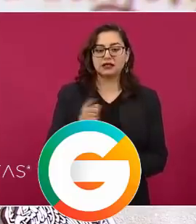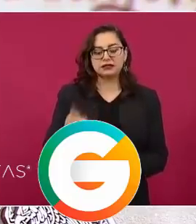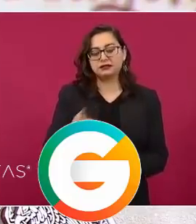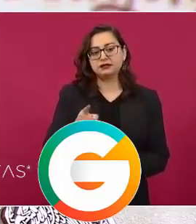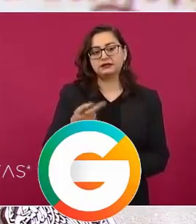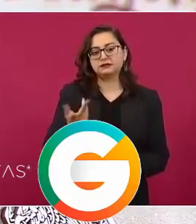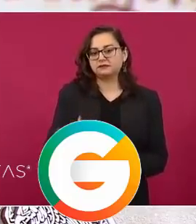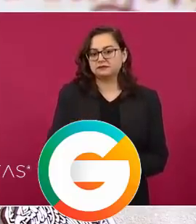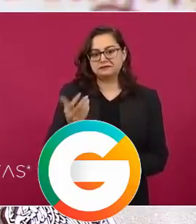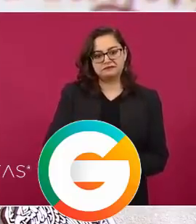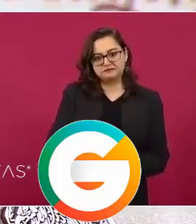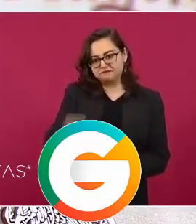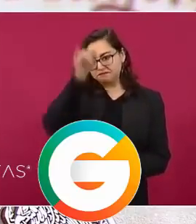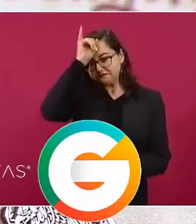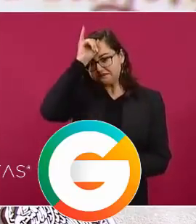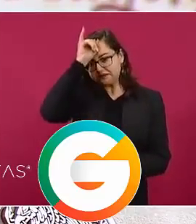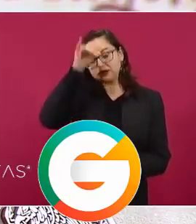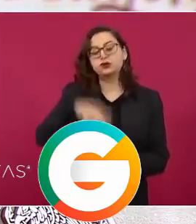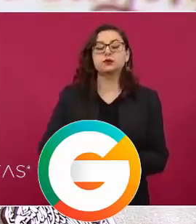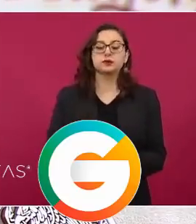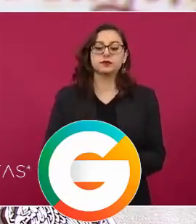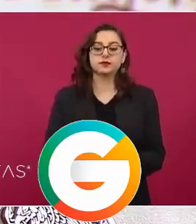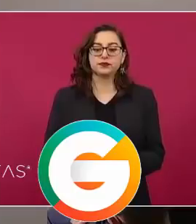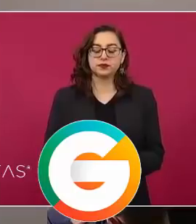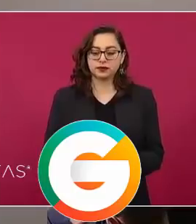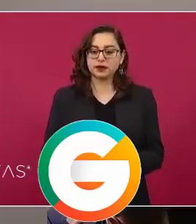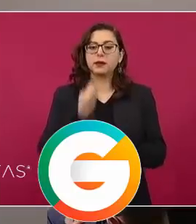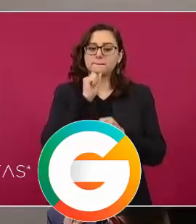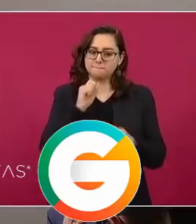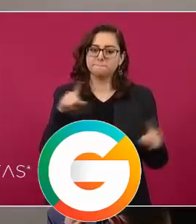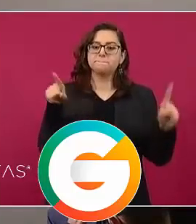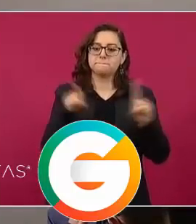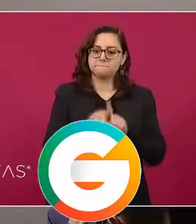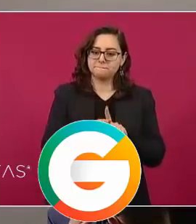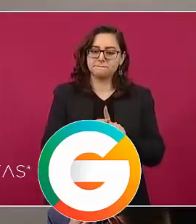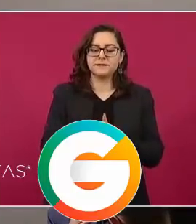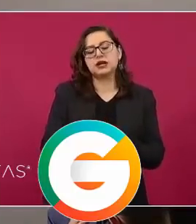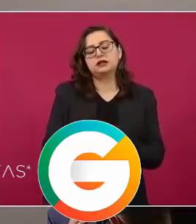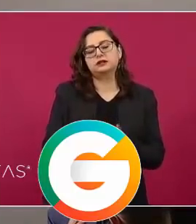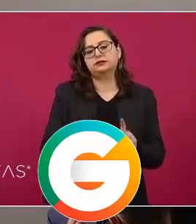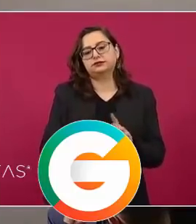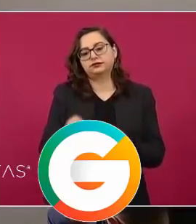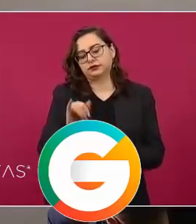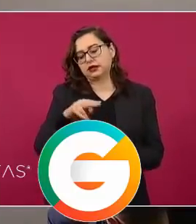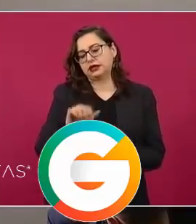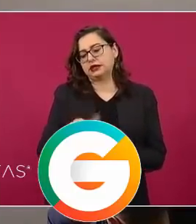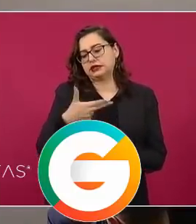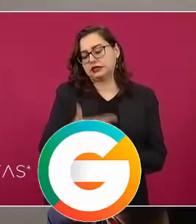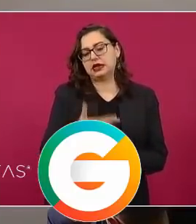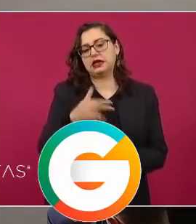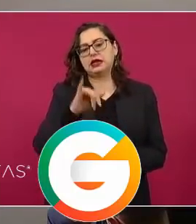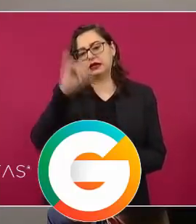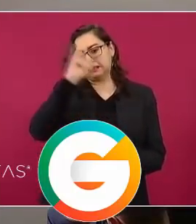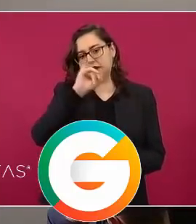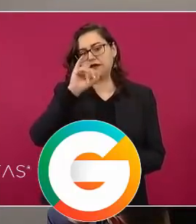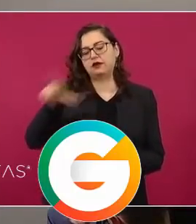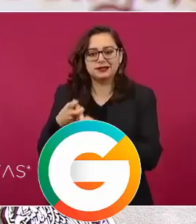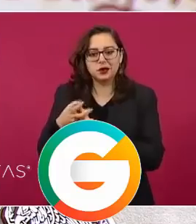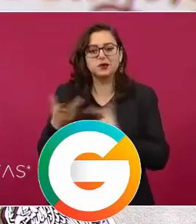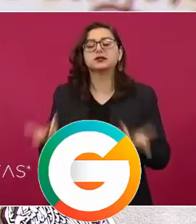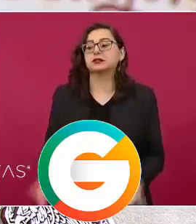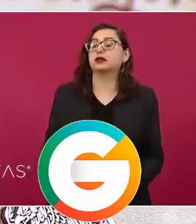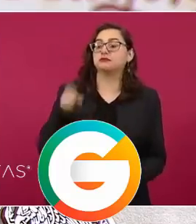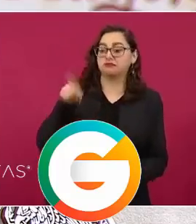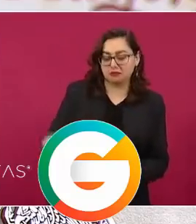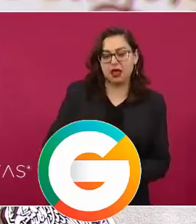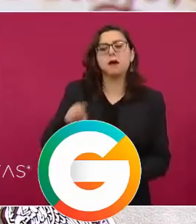casi 2 décadas. Este es un escrito de lo que quisiera decirte si fuera tu amiga, si fueras mi hermana o mi hija, pues cada semana que te veo ahí